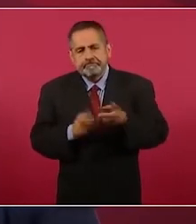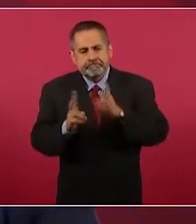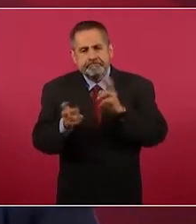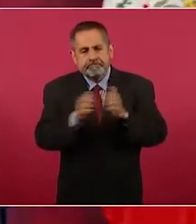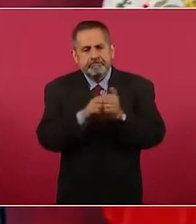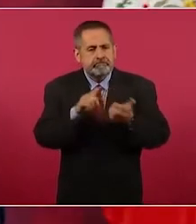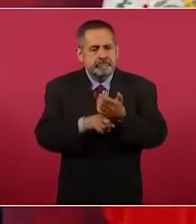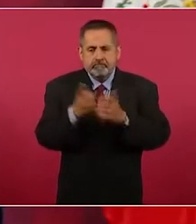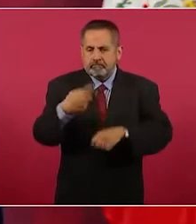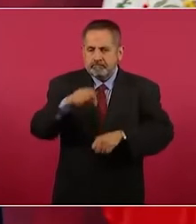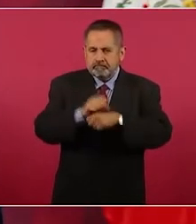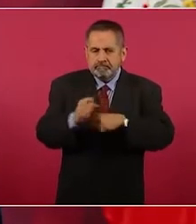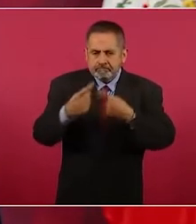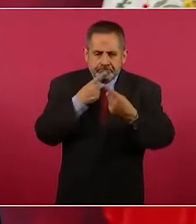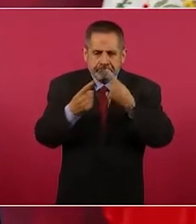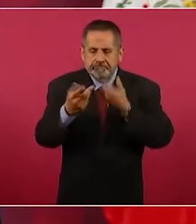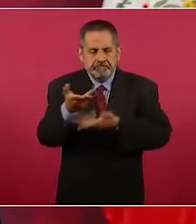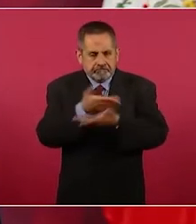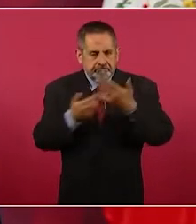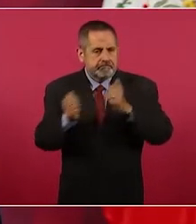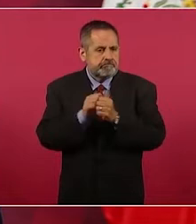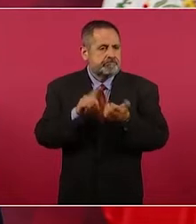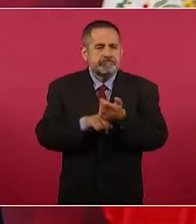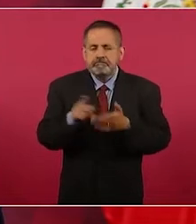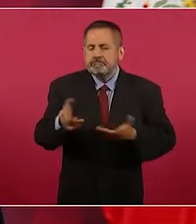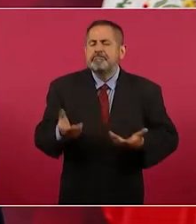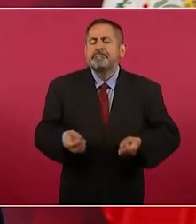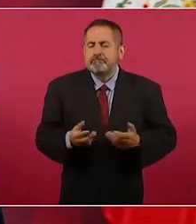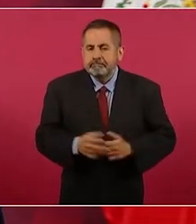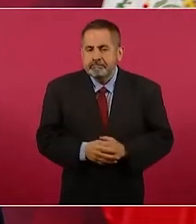hablabas con él a la semana?